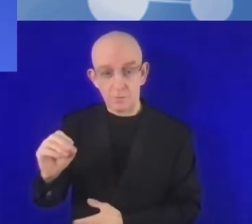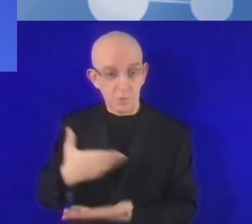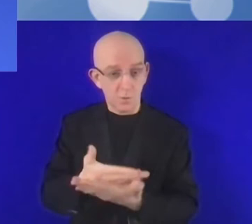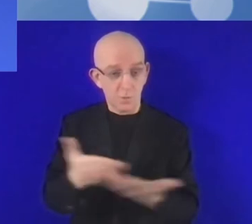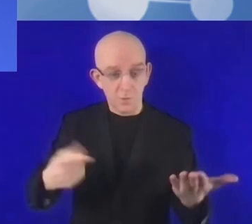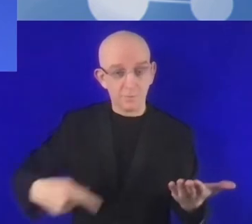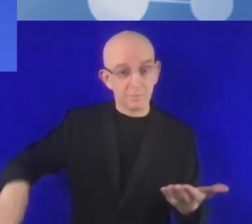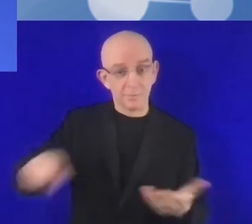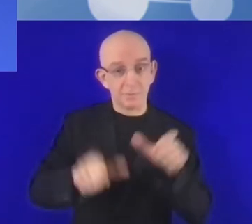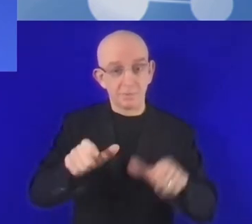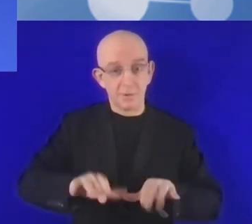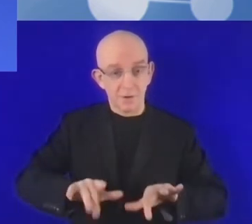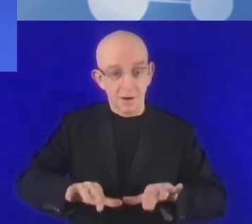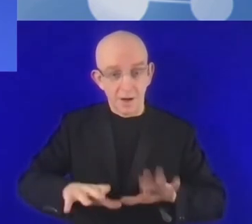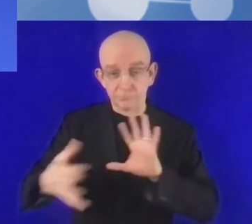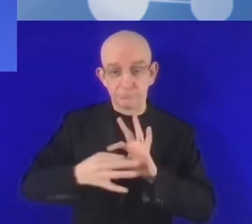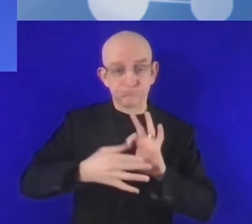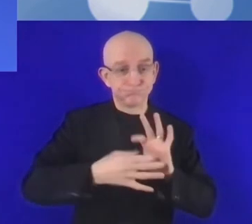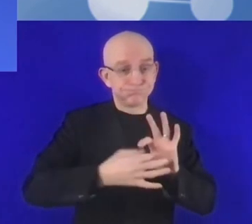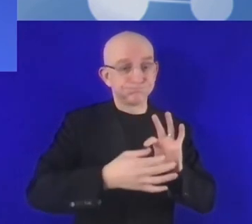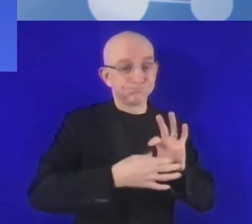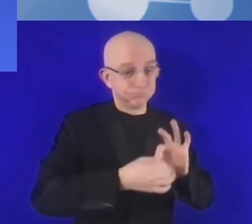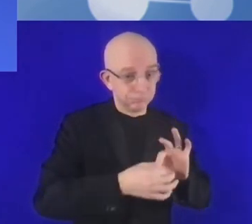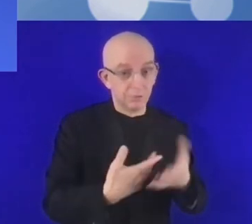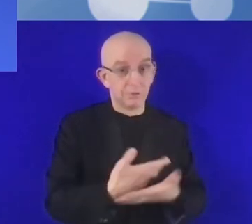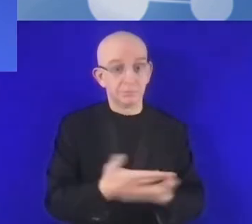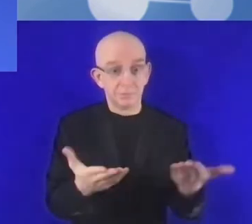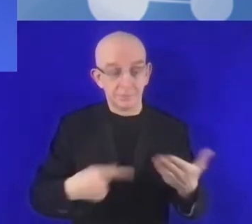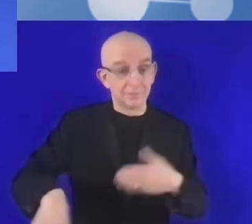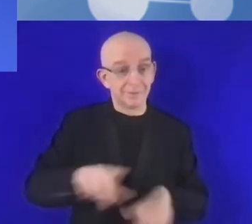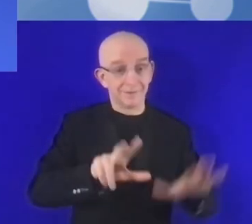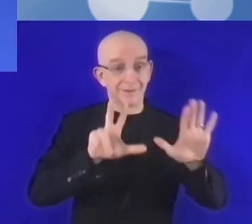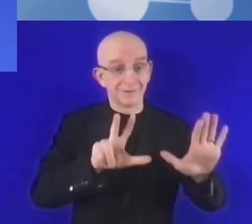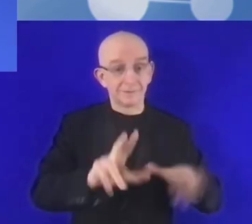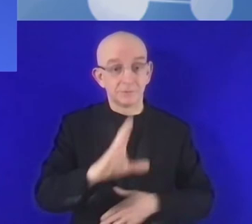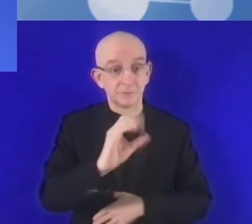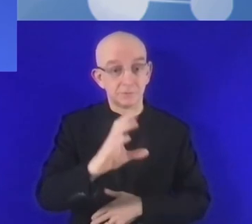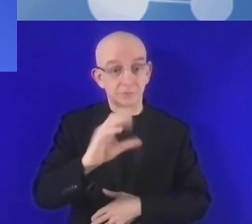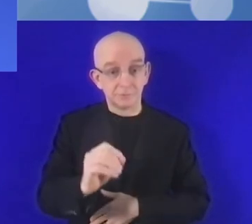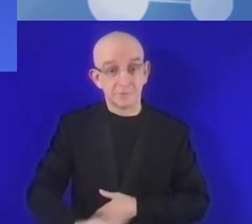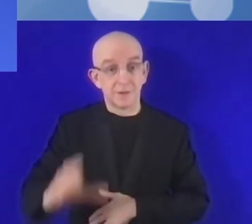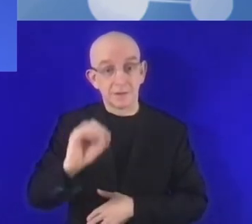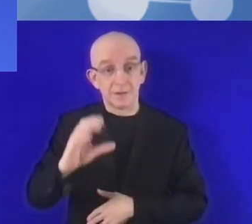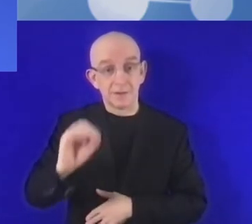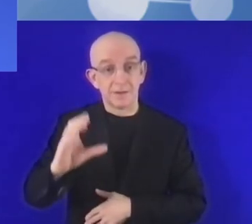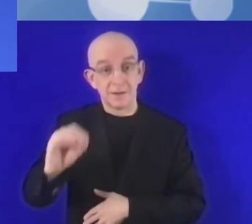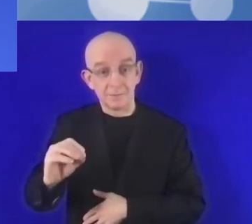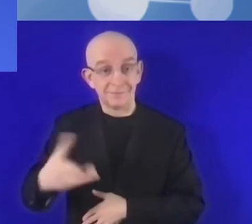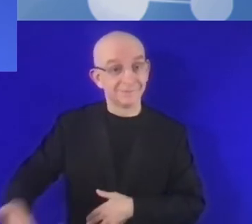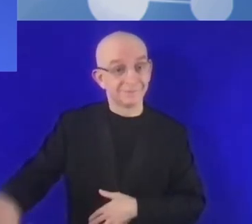continentes, muchísimos países. Ha sido nuestro objetivo que ha sido realizado, a pesar de